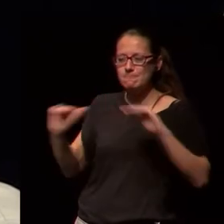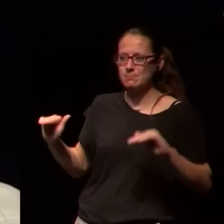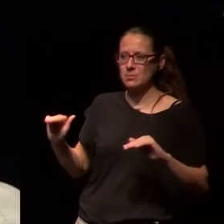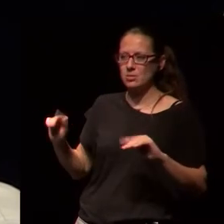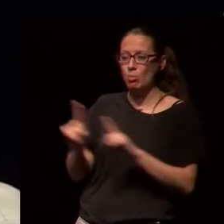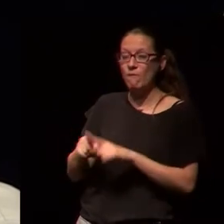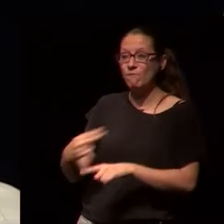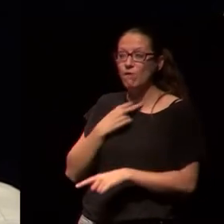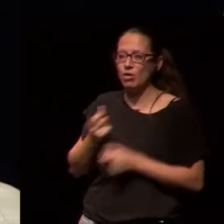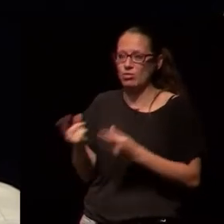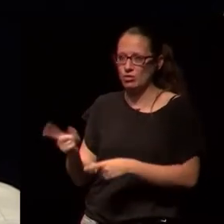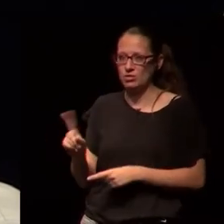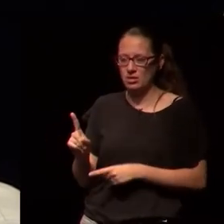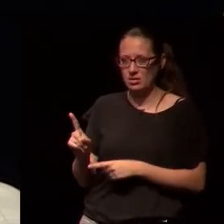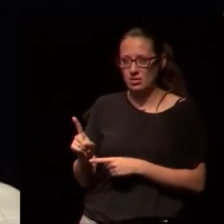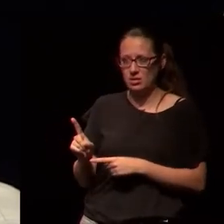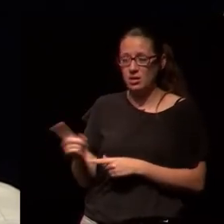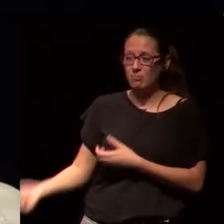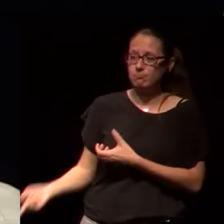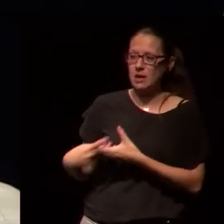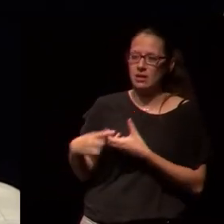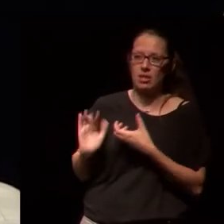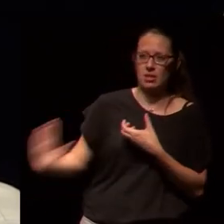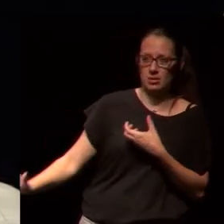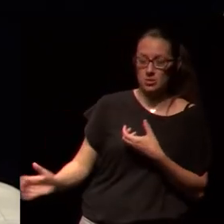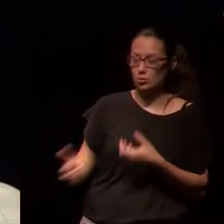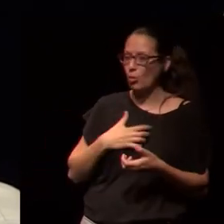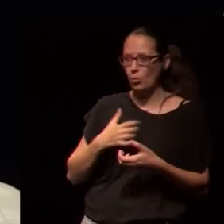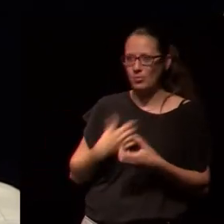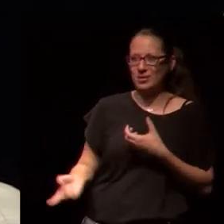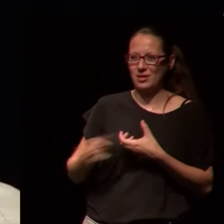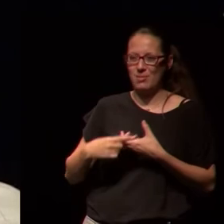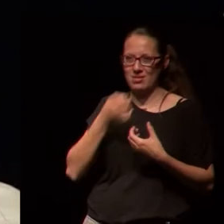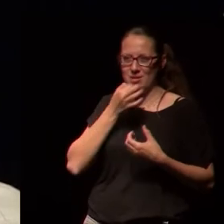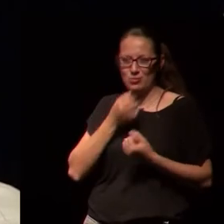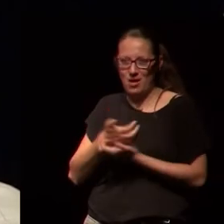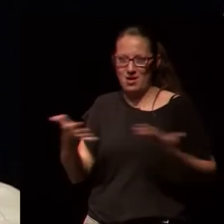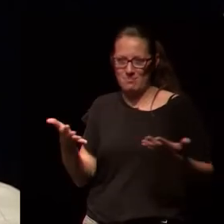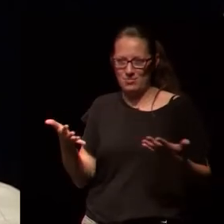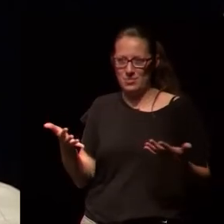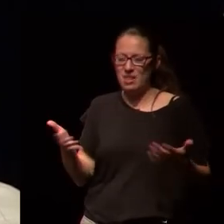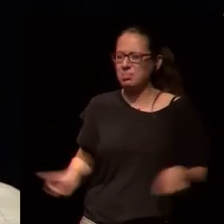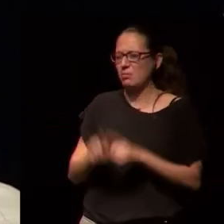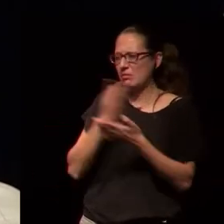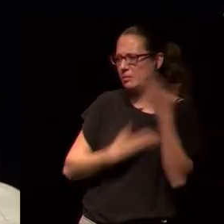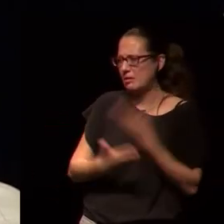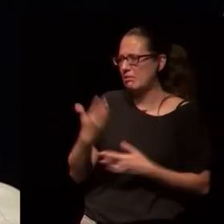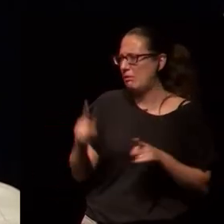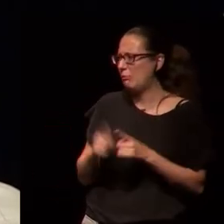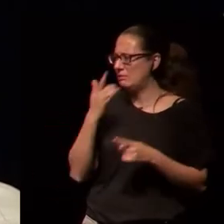oiga, porque impide que participen en el discurso más amplio, sean discapacitados,